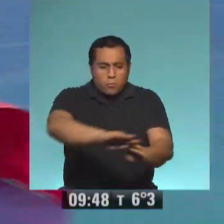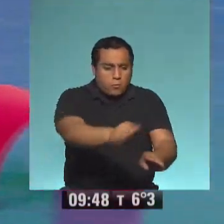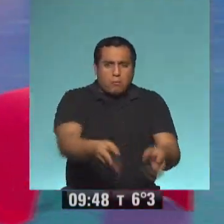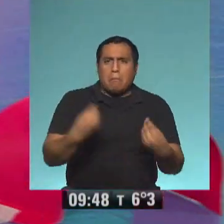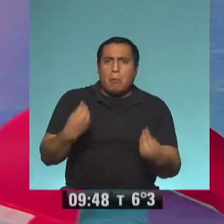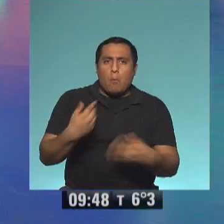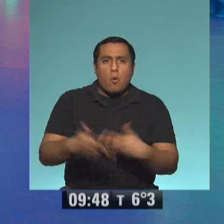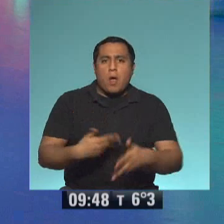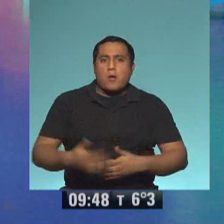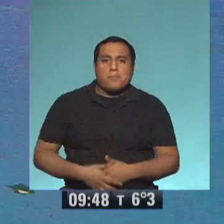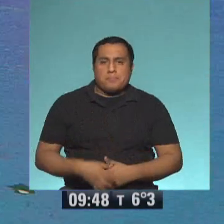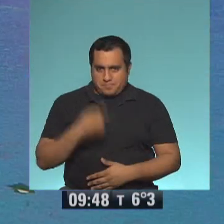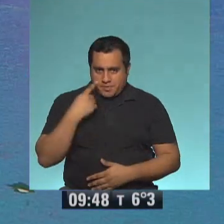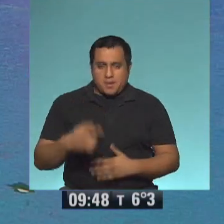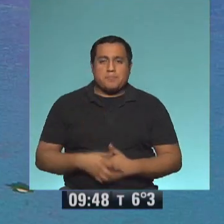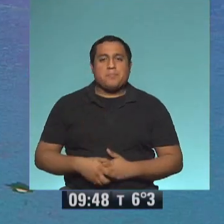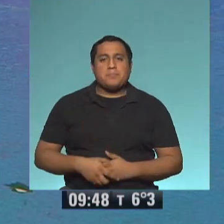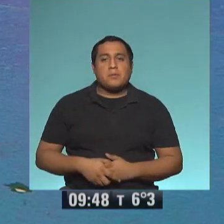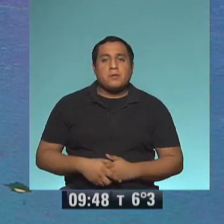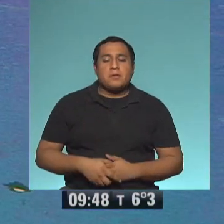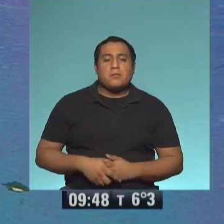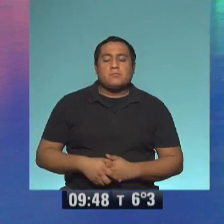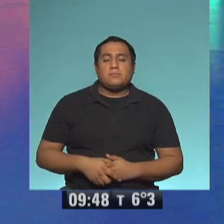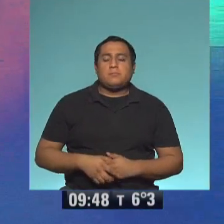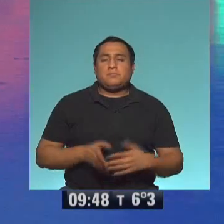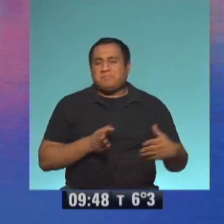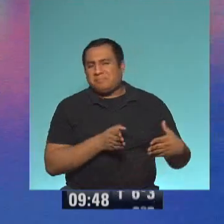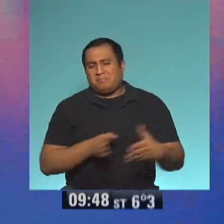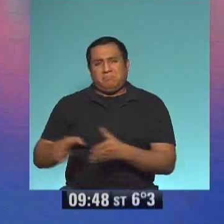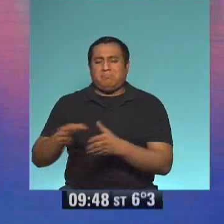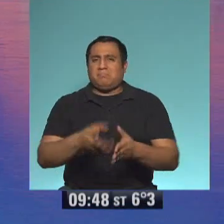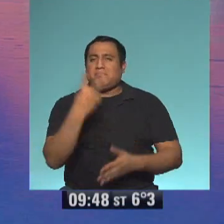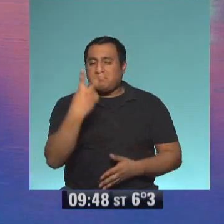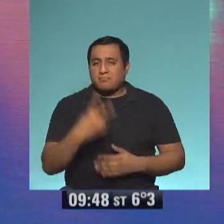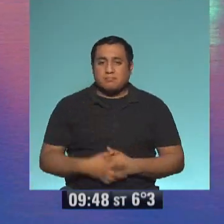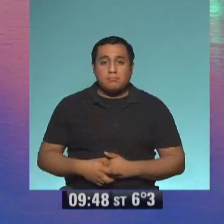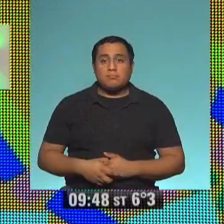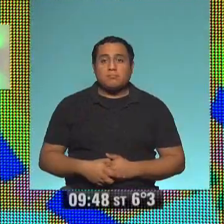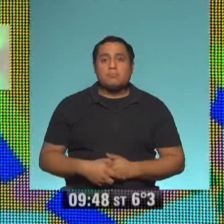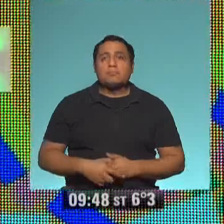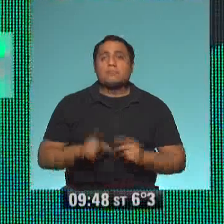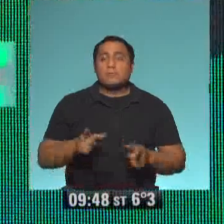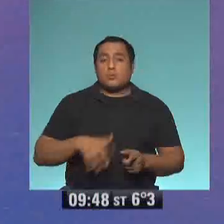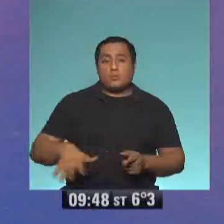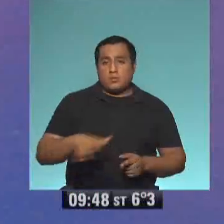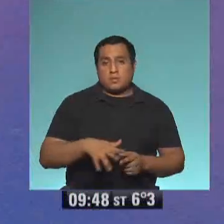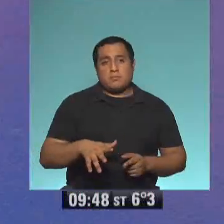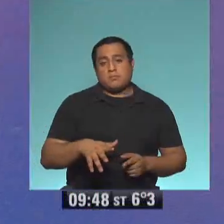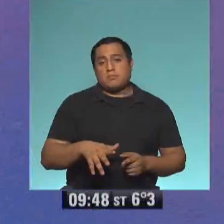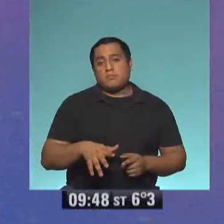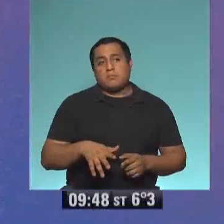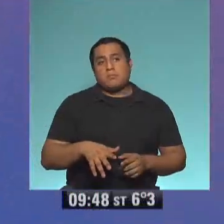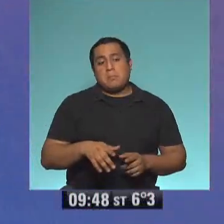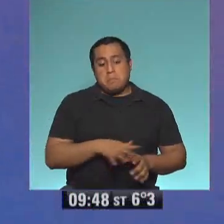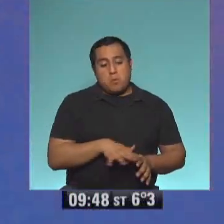esto? Fíjense. A ver. Tenemos dos caminos de túneles que salen desde el mismo lugar y llegan casi al mismo